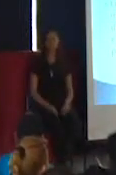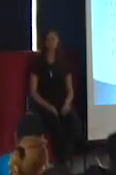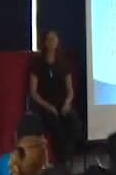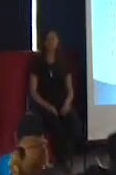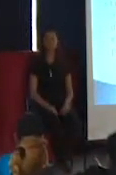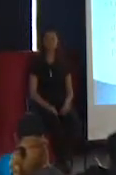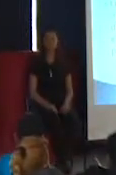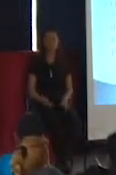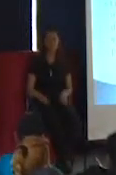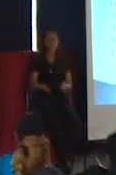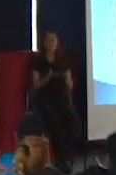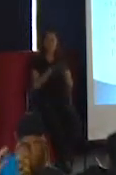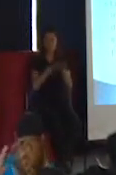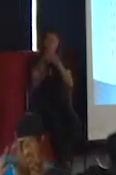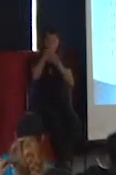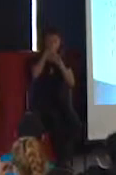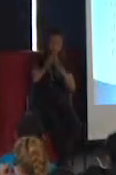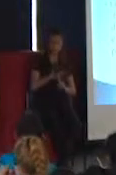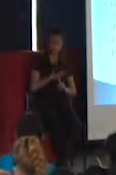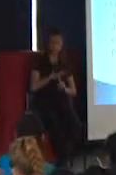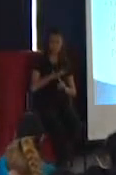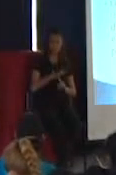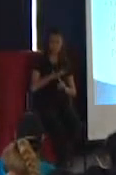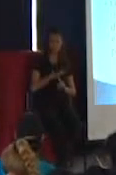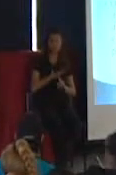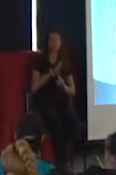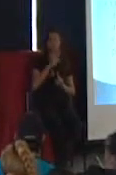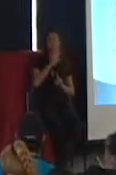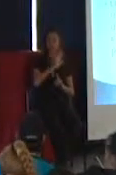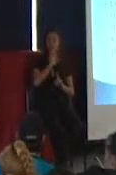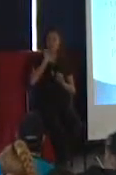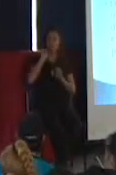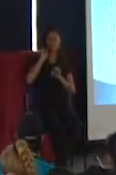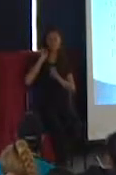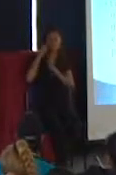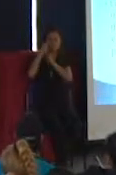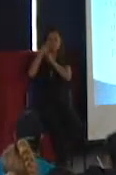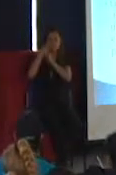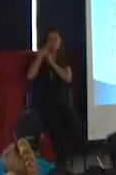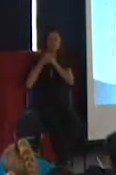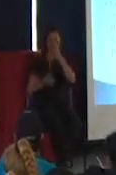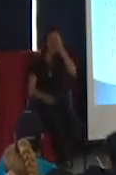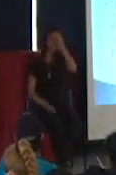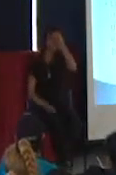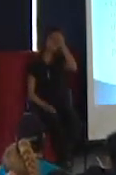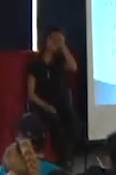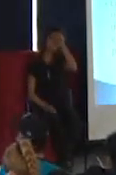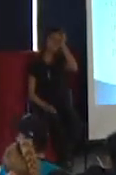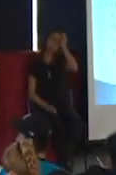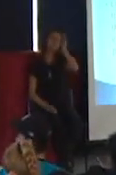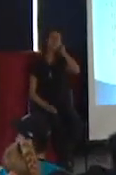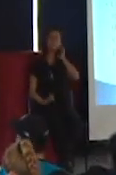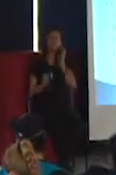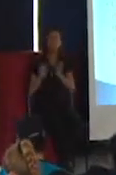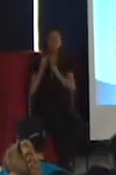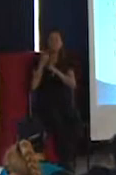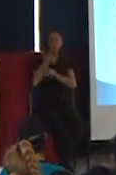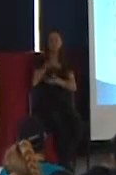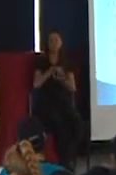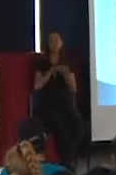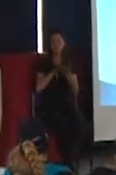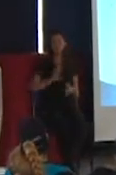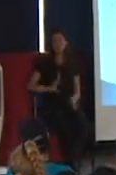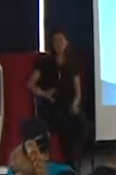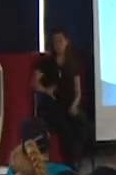La igualdad y no discriminación es un principio, ¿cierto?, en donde todos somos